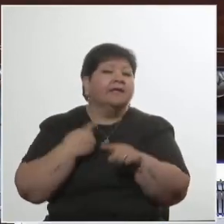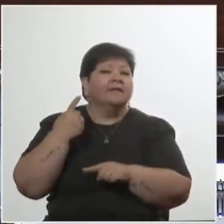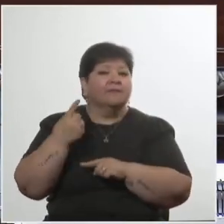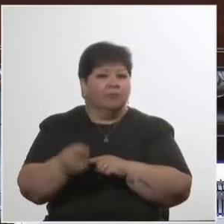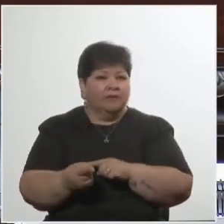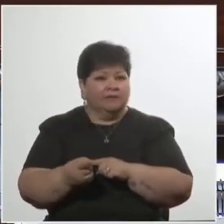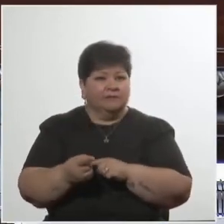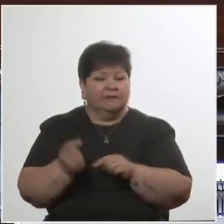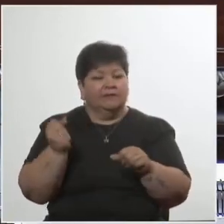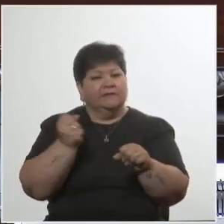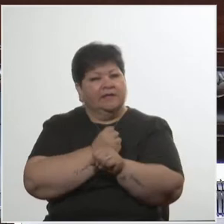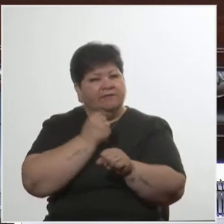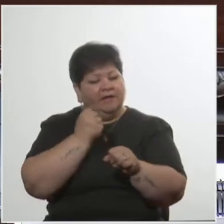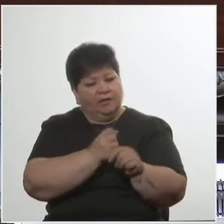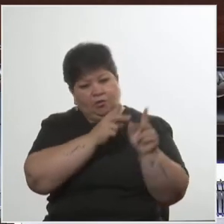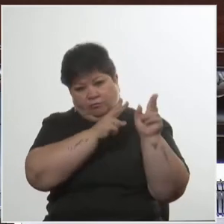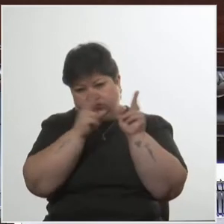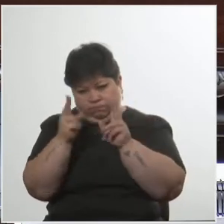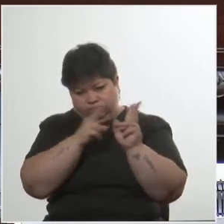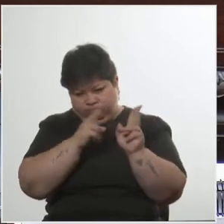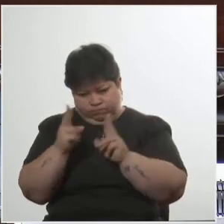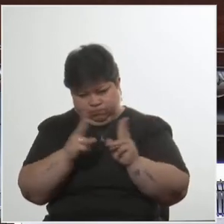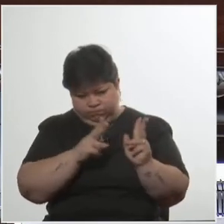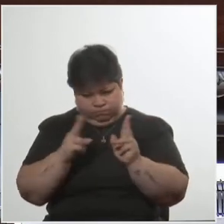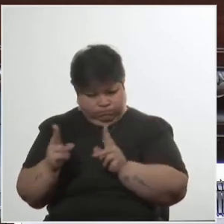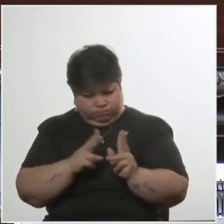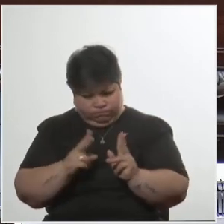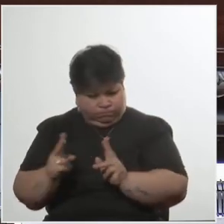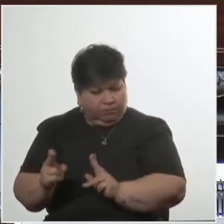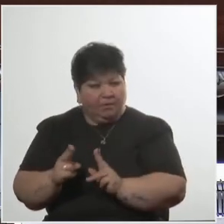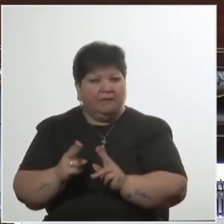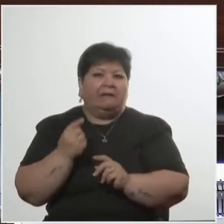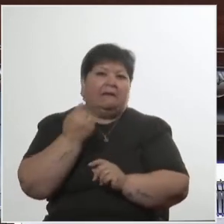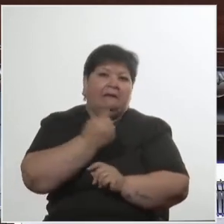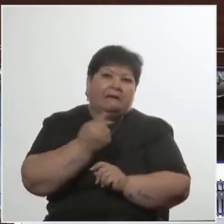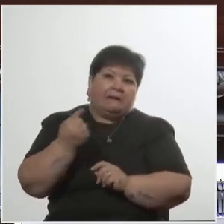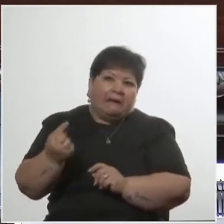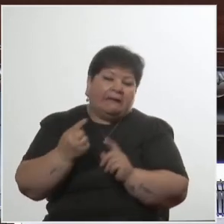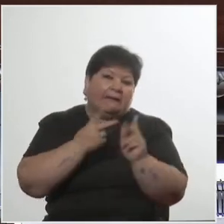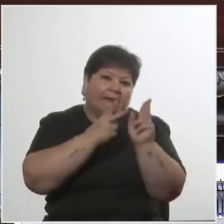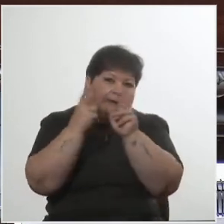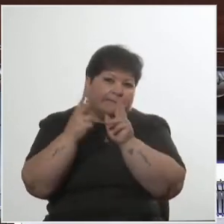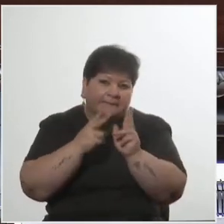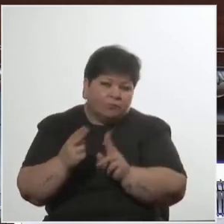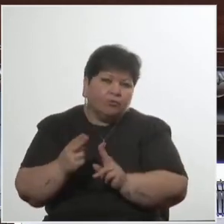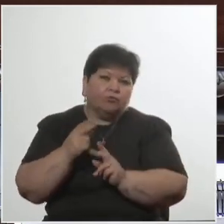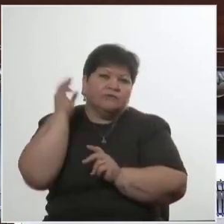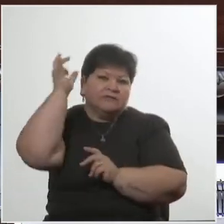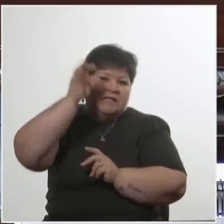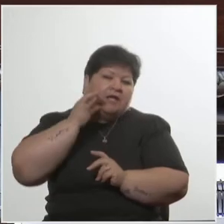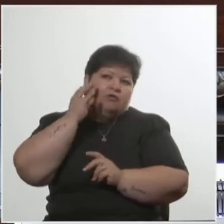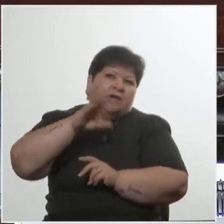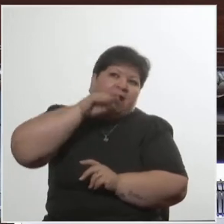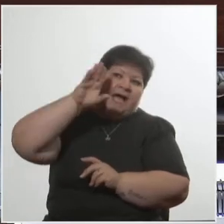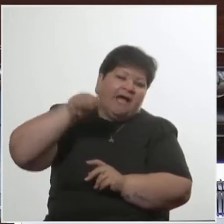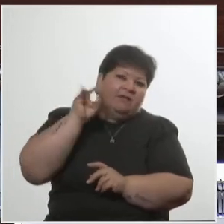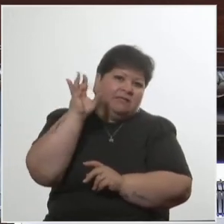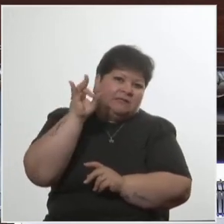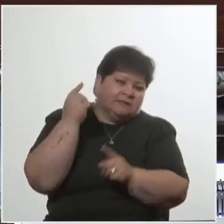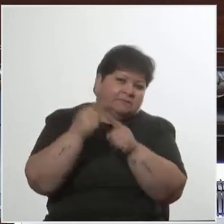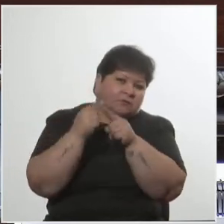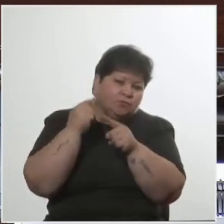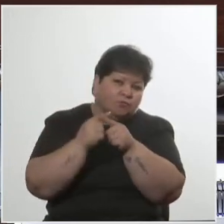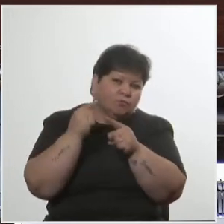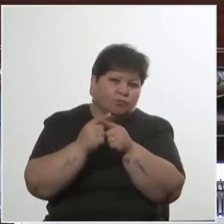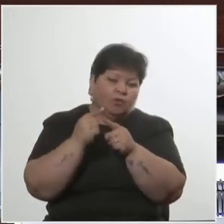trabajando por capítulo por capítulo en cada capítulo si algún los senadores que quieran hacer uso de la palabra por capítulo como bien decía